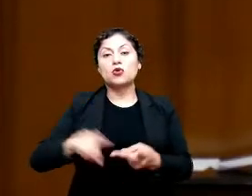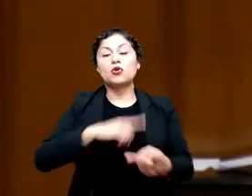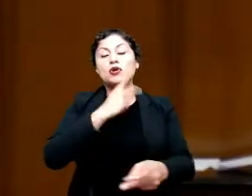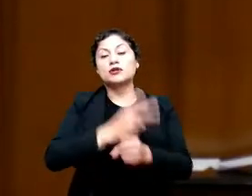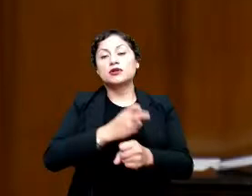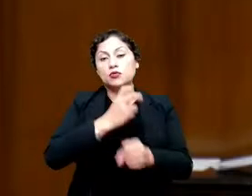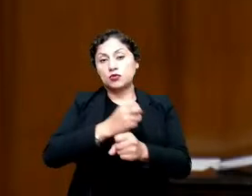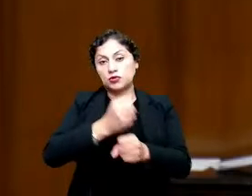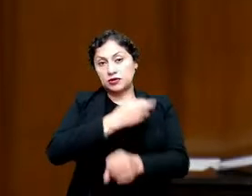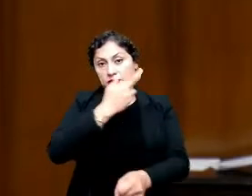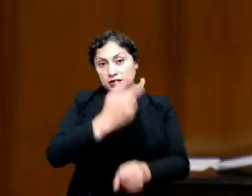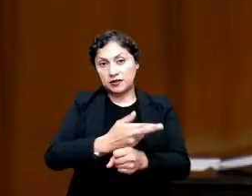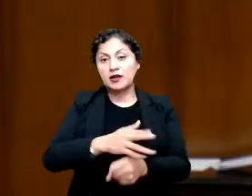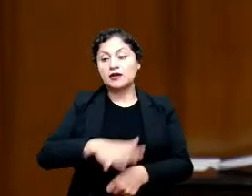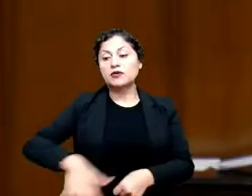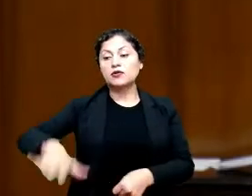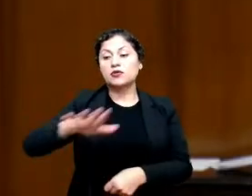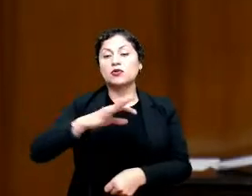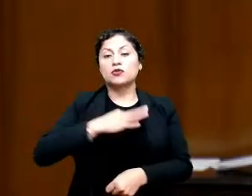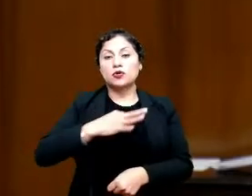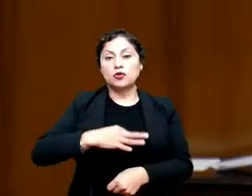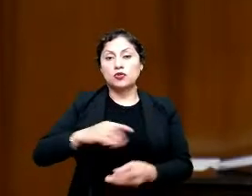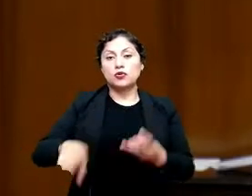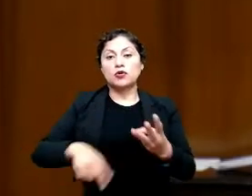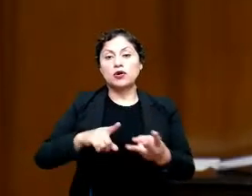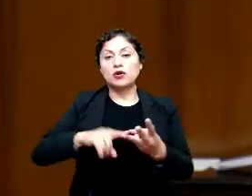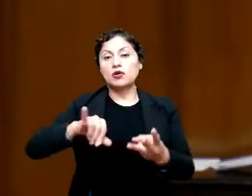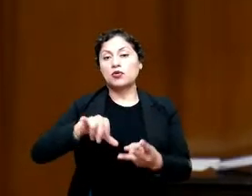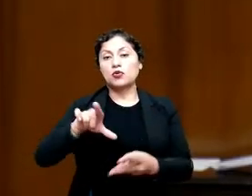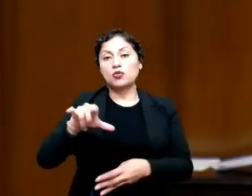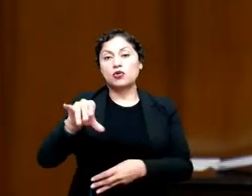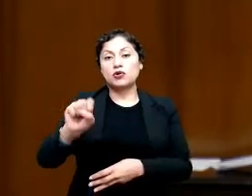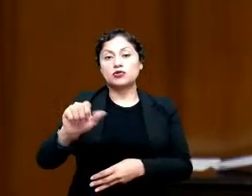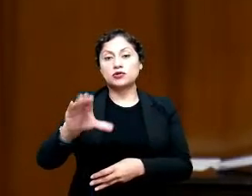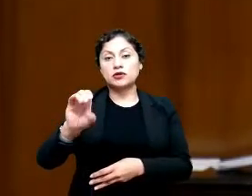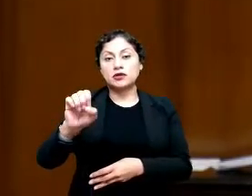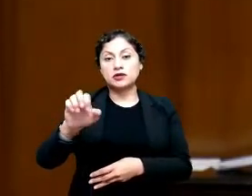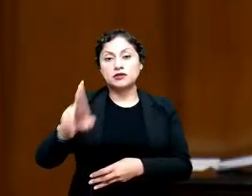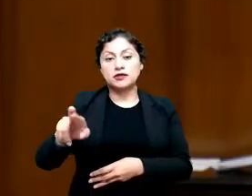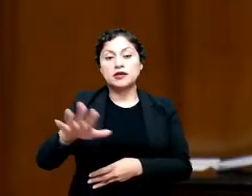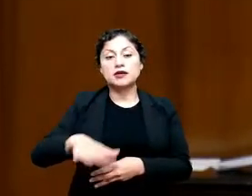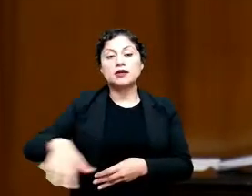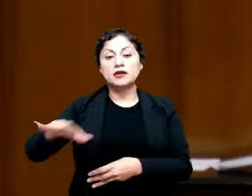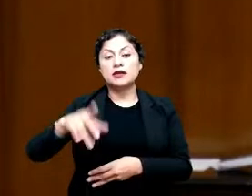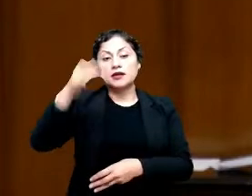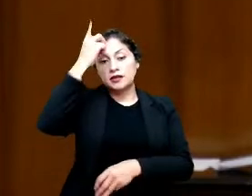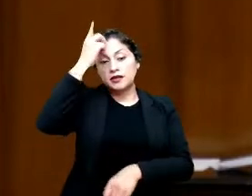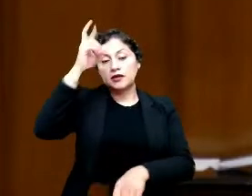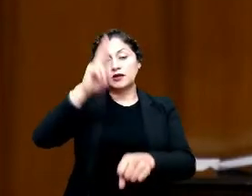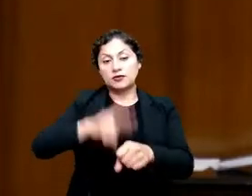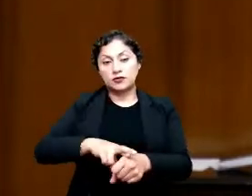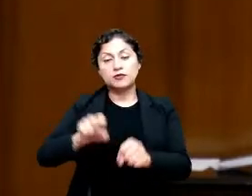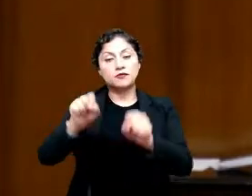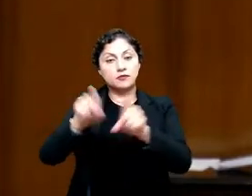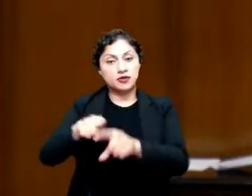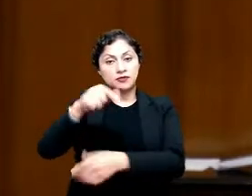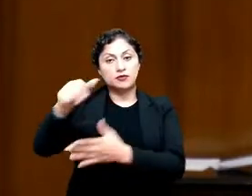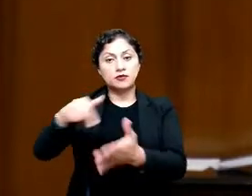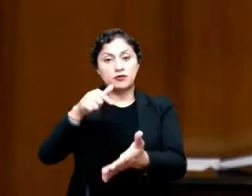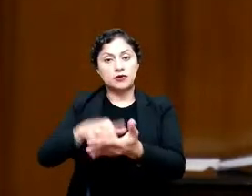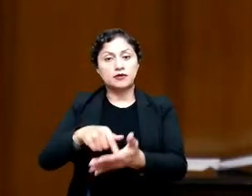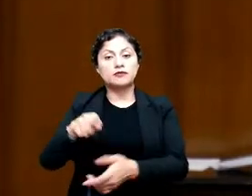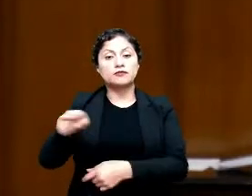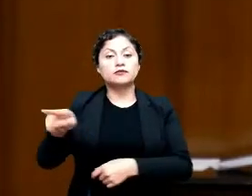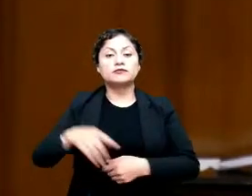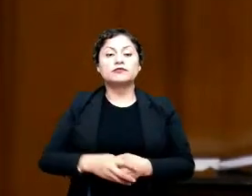del Valle de Toluca, y Julio César Serrano González, director general de Gobierno de la región Atlacomulco.